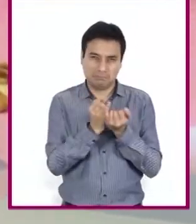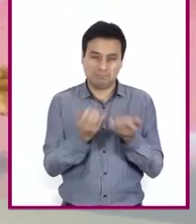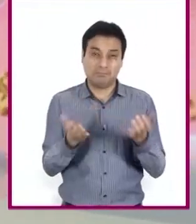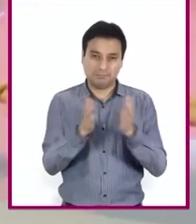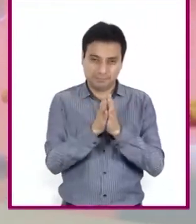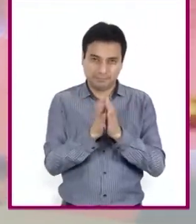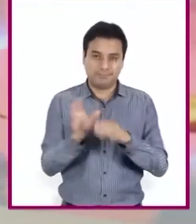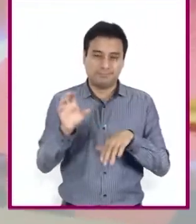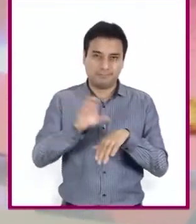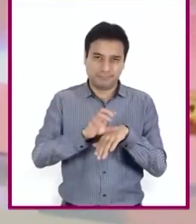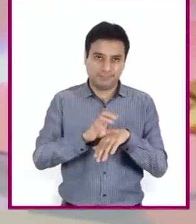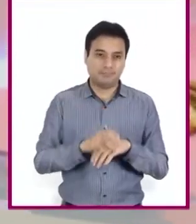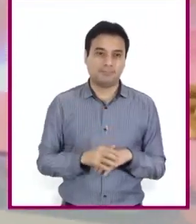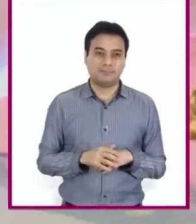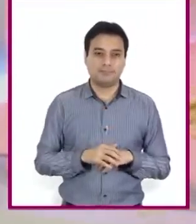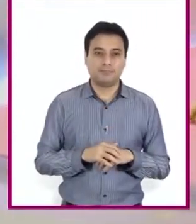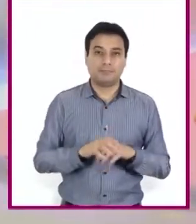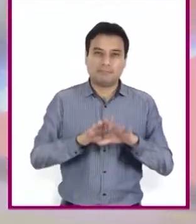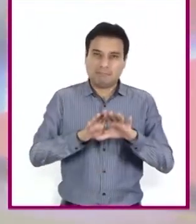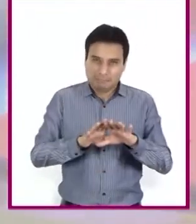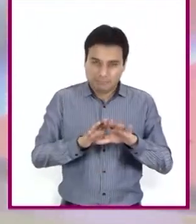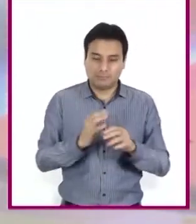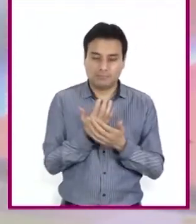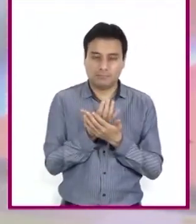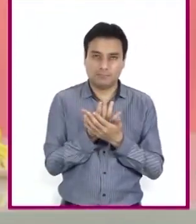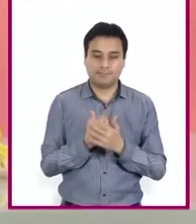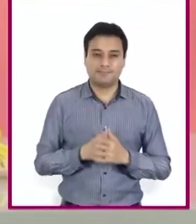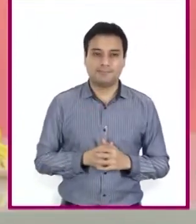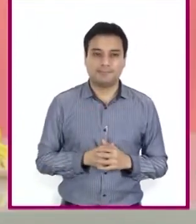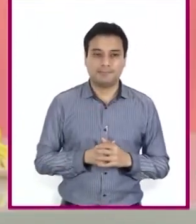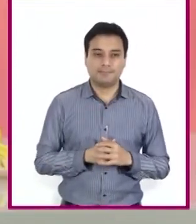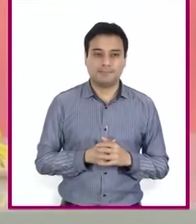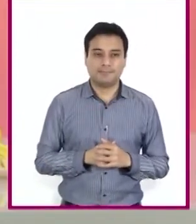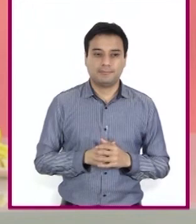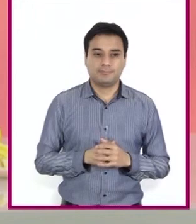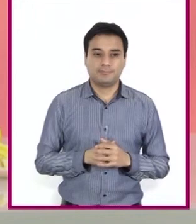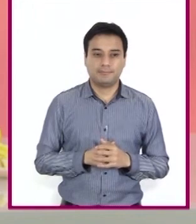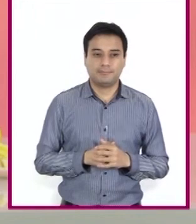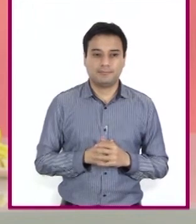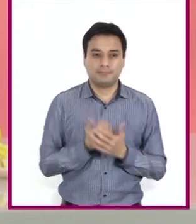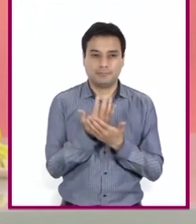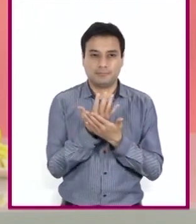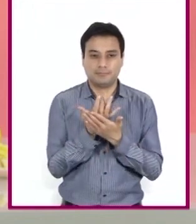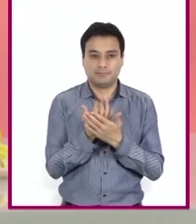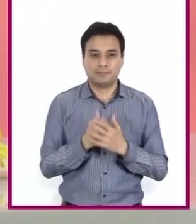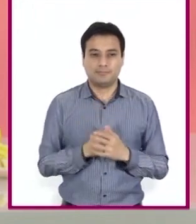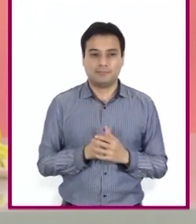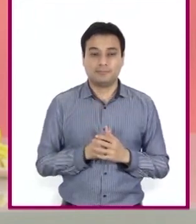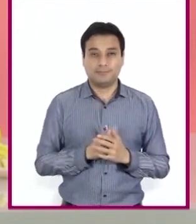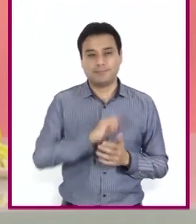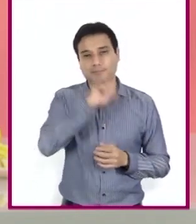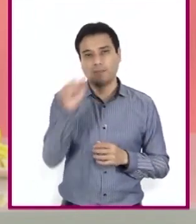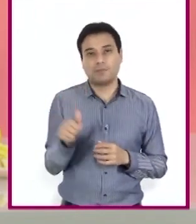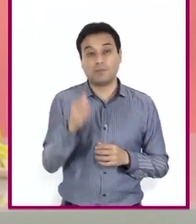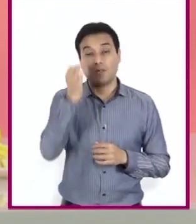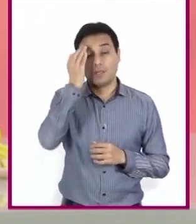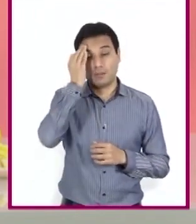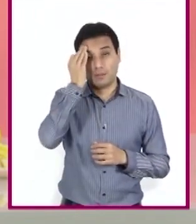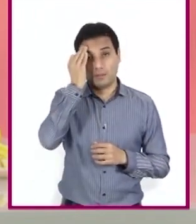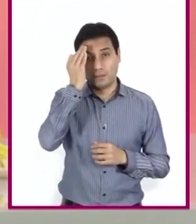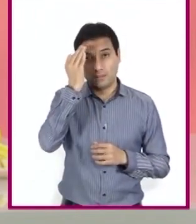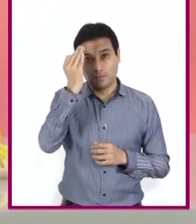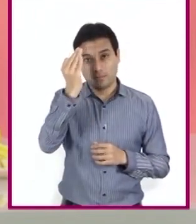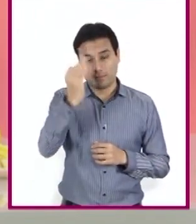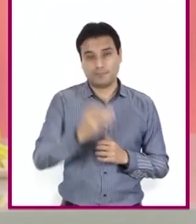doblarlas, presionar y dejarla ahí reposar. Después de un tiempo,